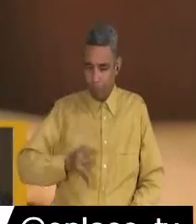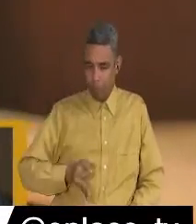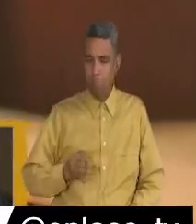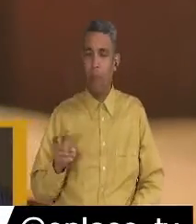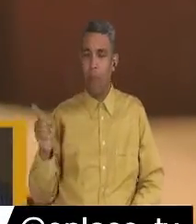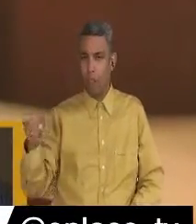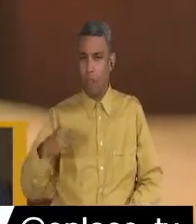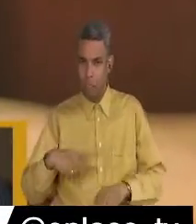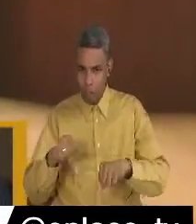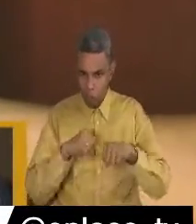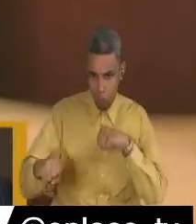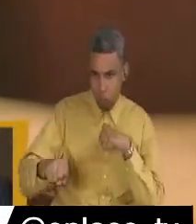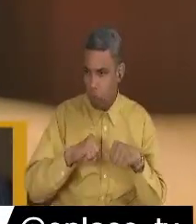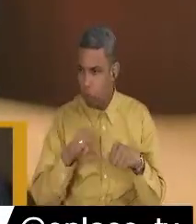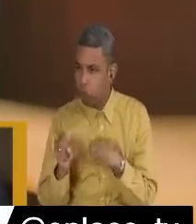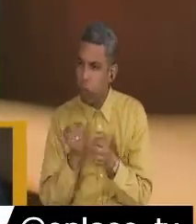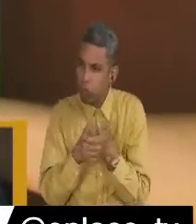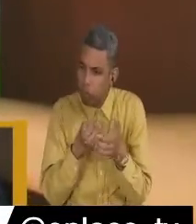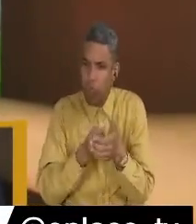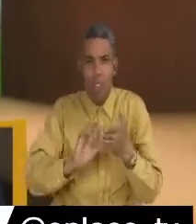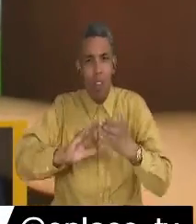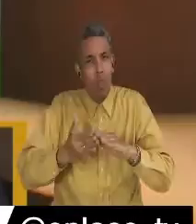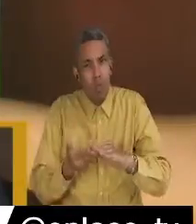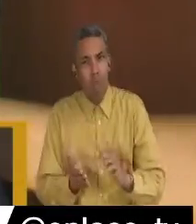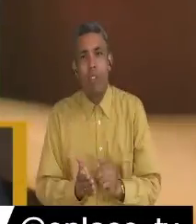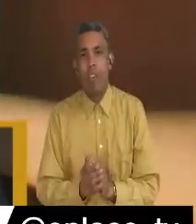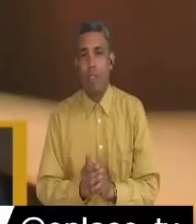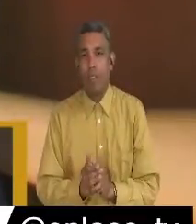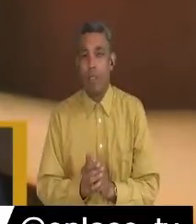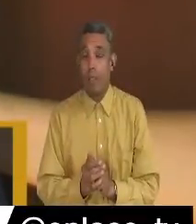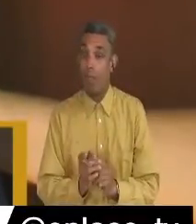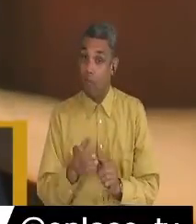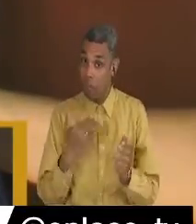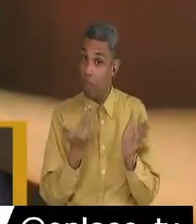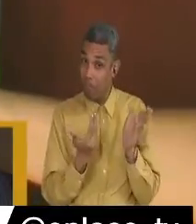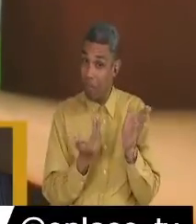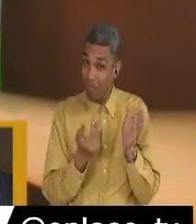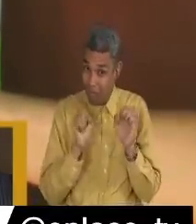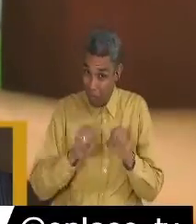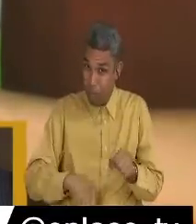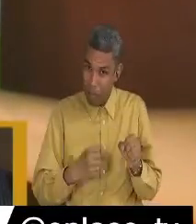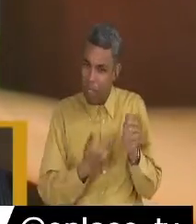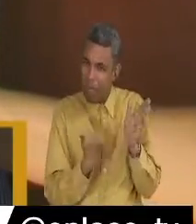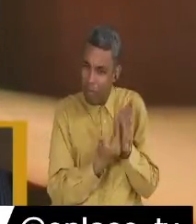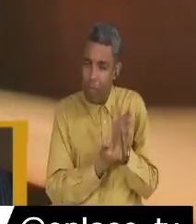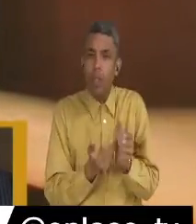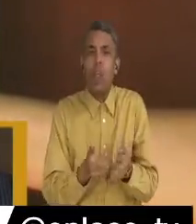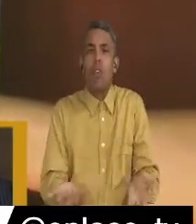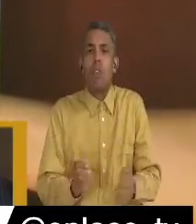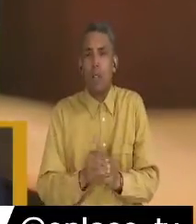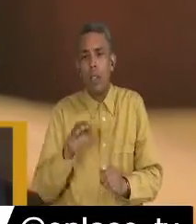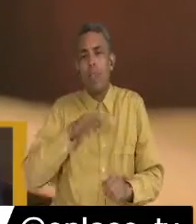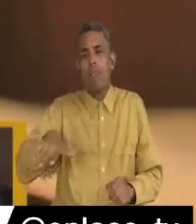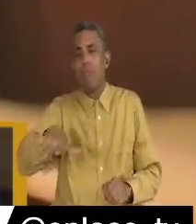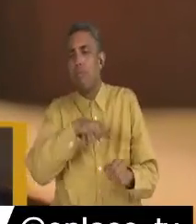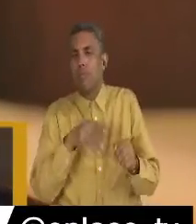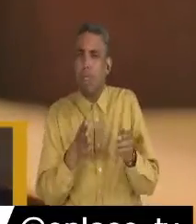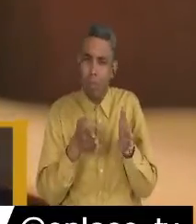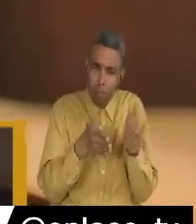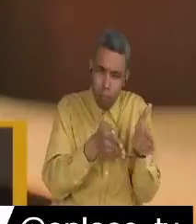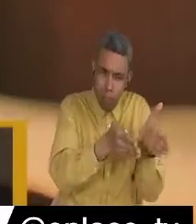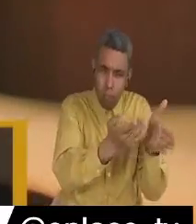comunidad, de que se generen las medidas de una manera así, las garantías que se puedan generar en todo el territorio en tema de comunicación,